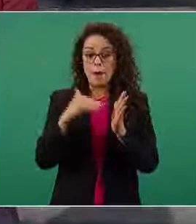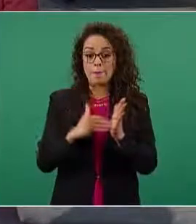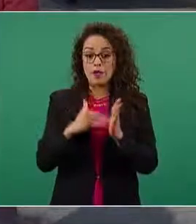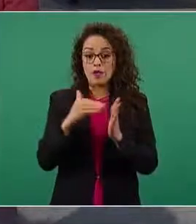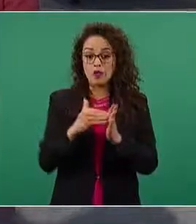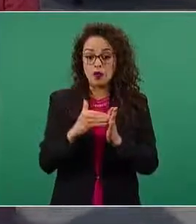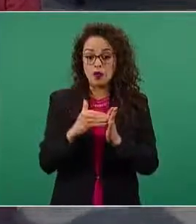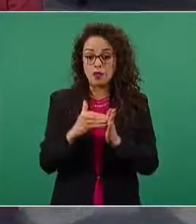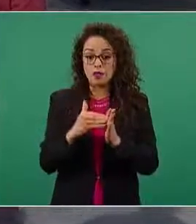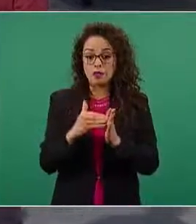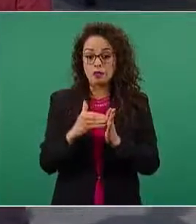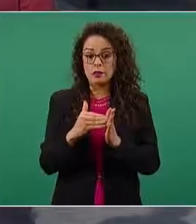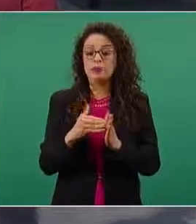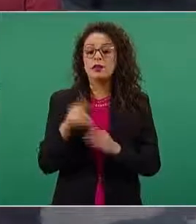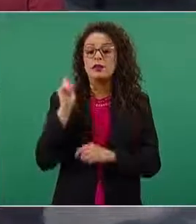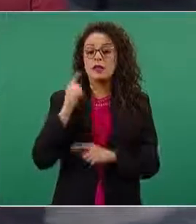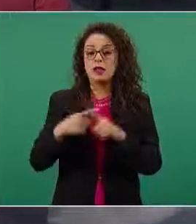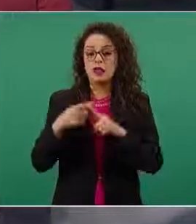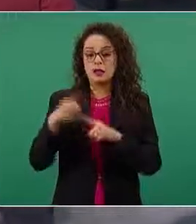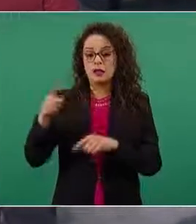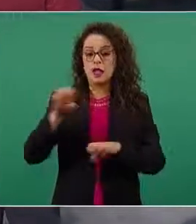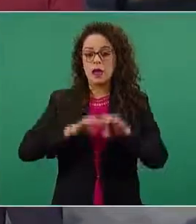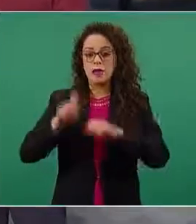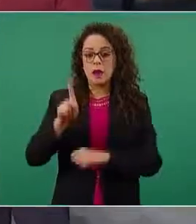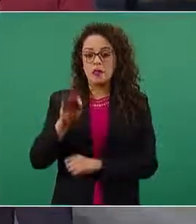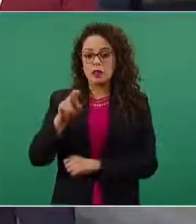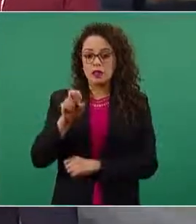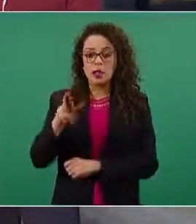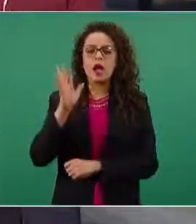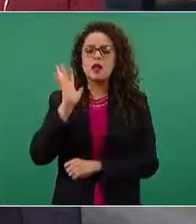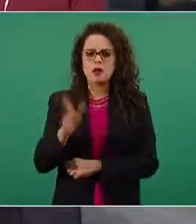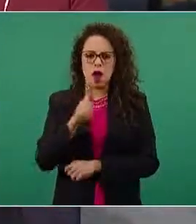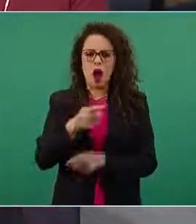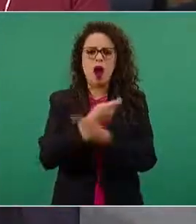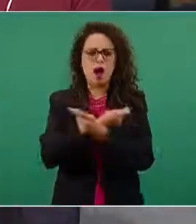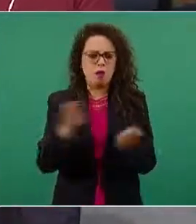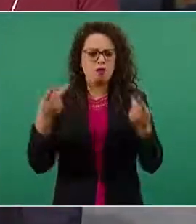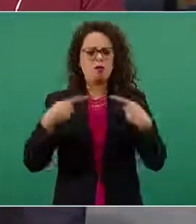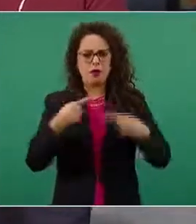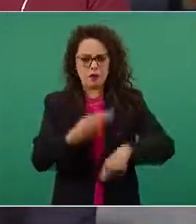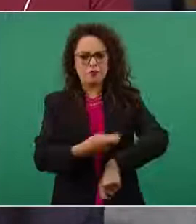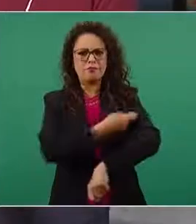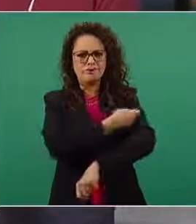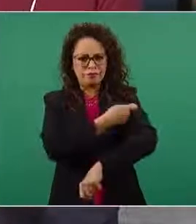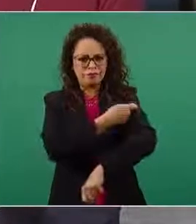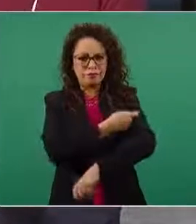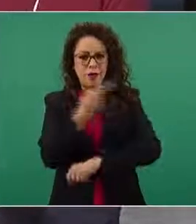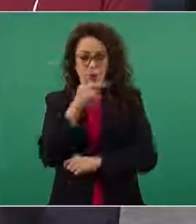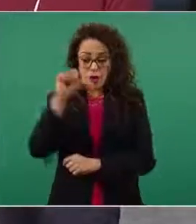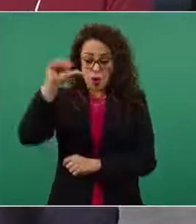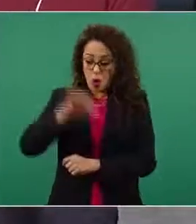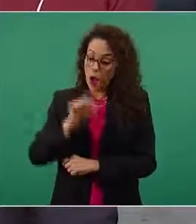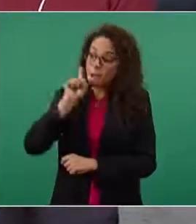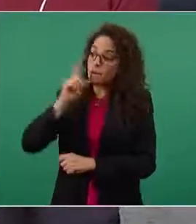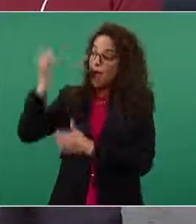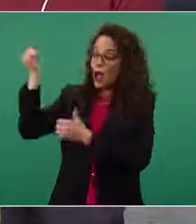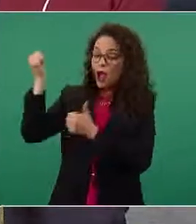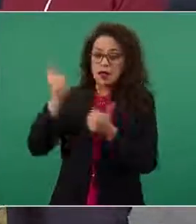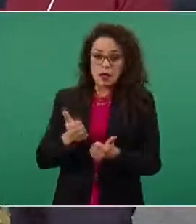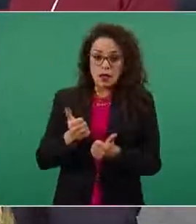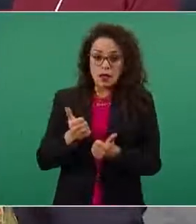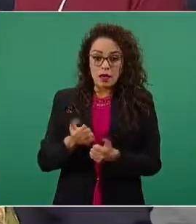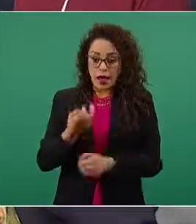9,136,000 dosis, muchas de ellas que ya han sido aplicadas, y con lo que llega el día de hoy y mañana cerraremos la